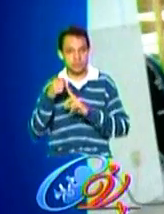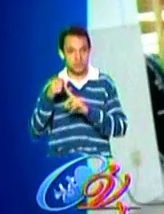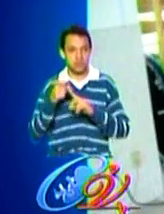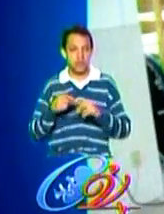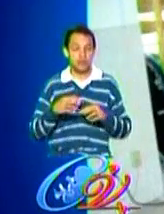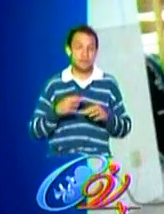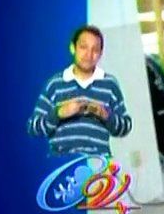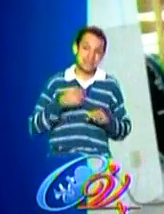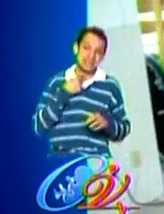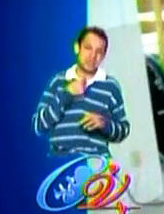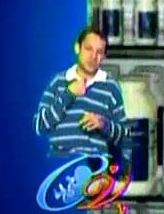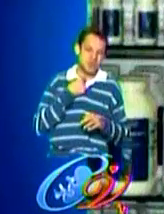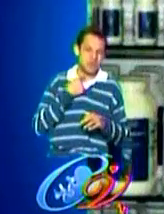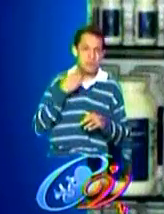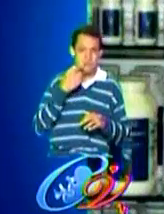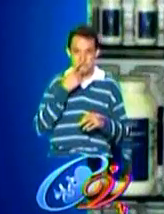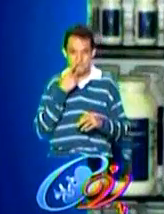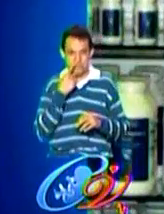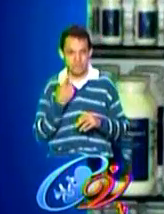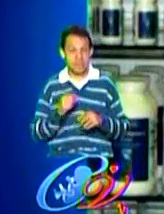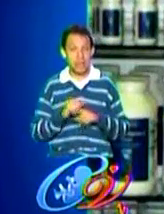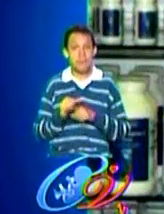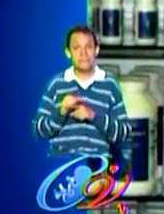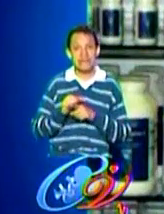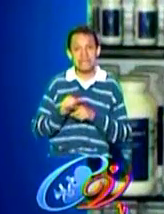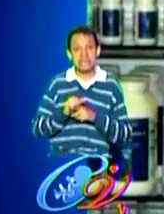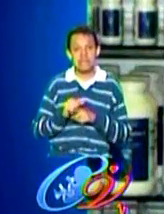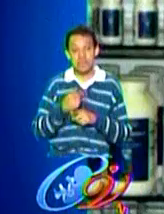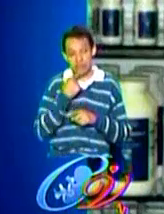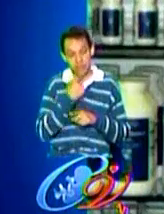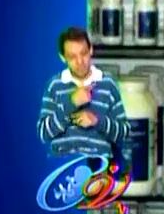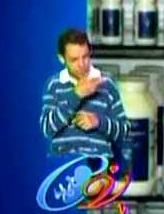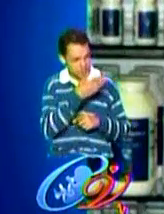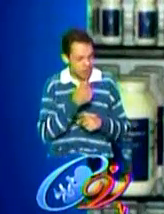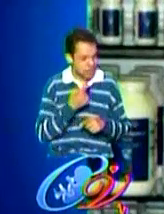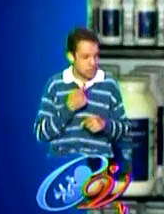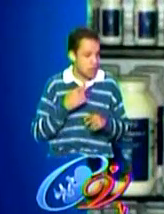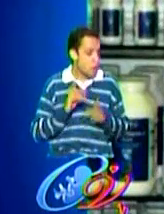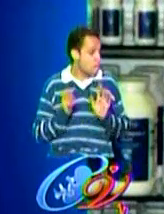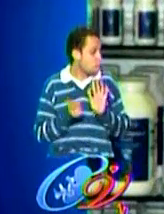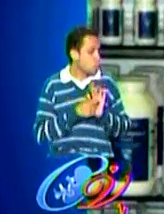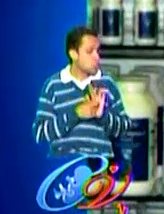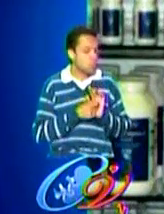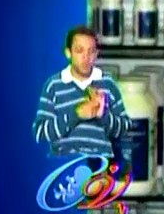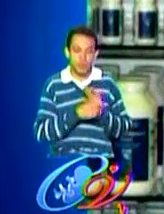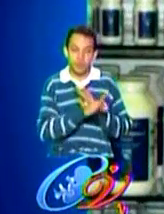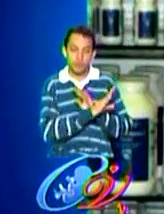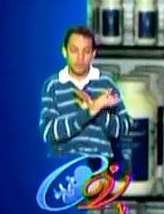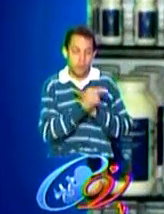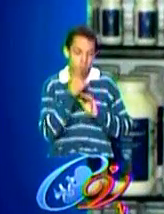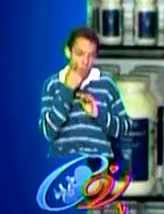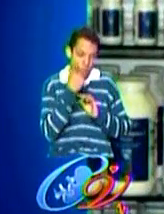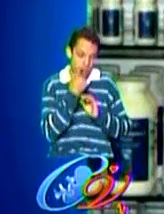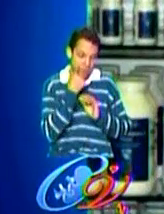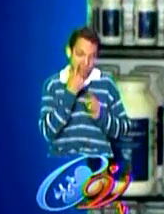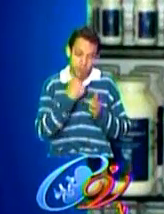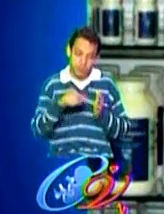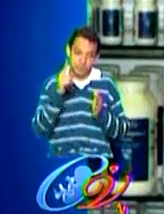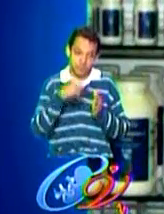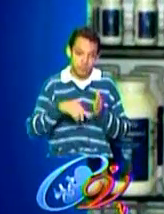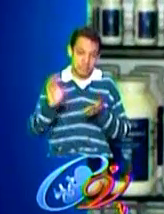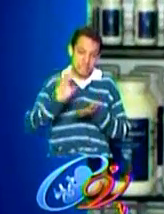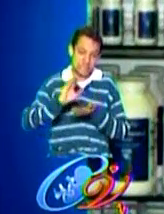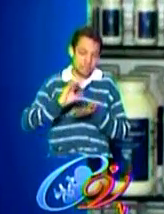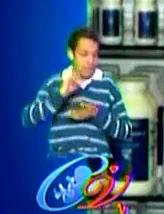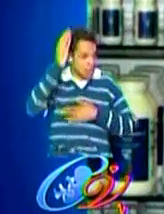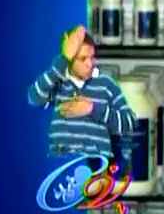muy chistoso porque cuando yo quería practicar ahí me dijeron, bueno, el único requisito es que usted no puede usar cosas que tengan